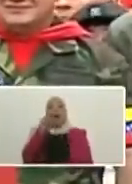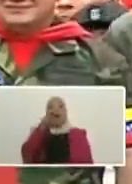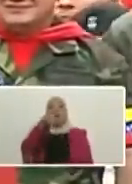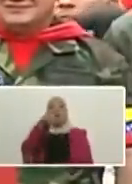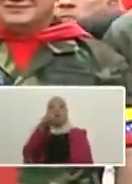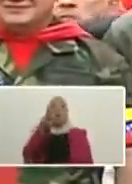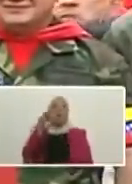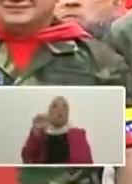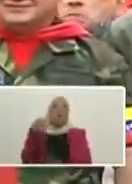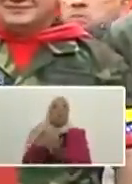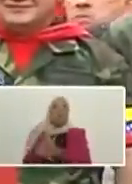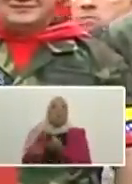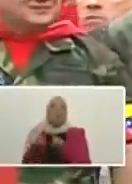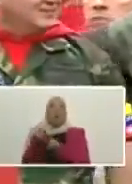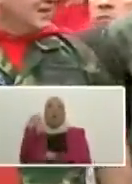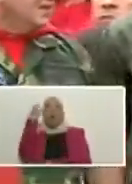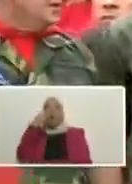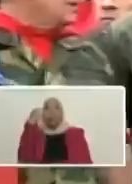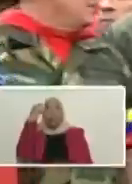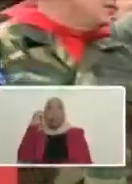con los ojos de Bolívar.